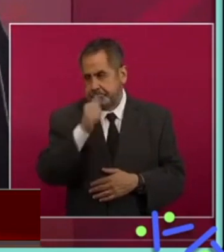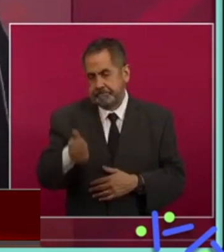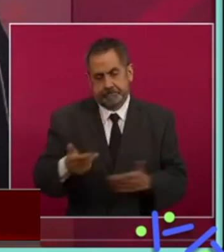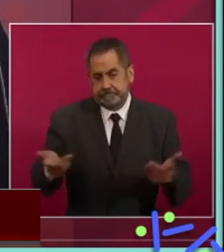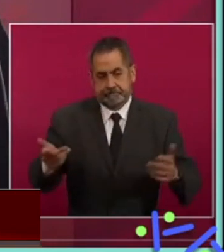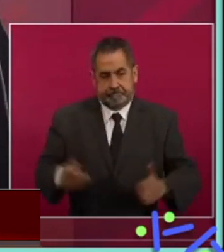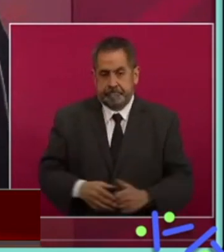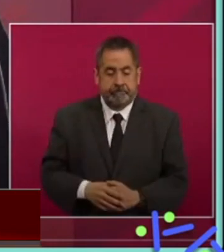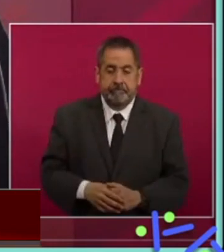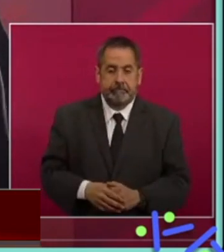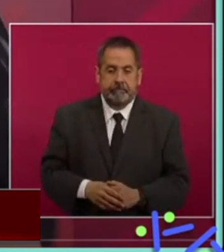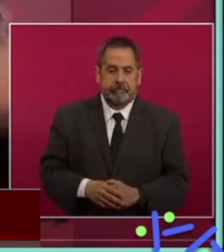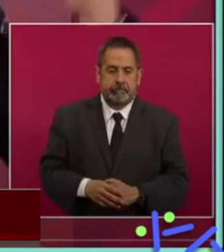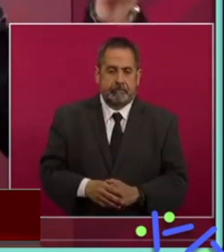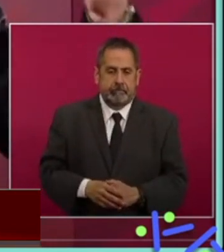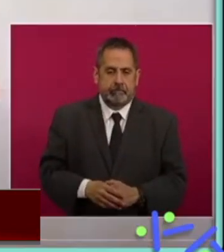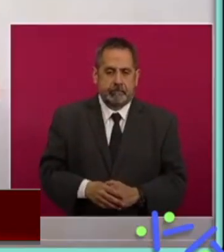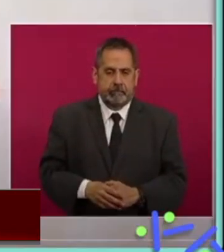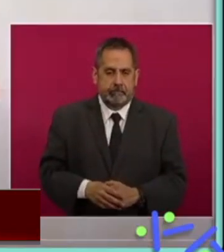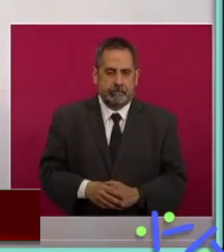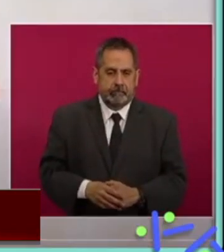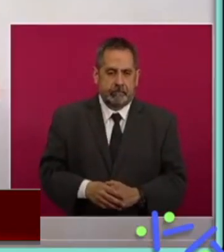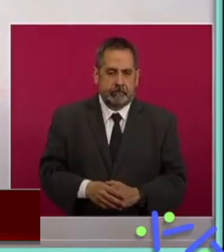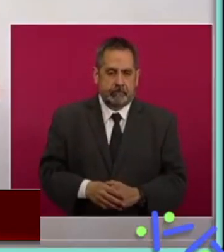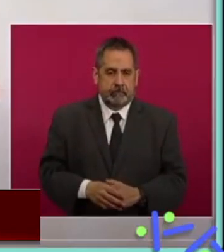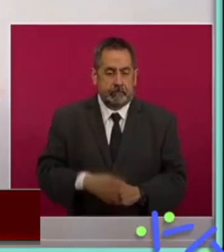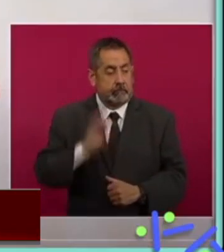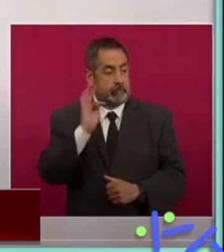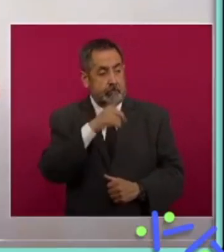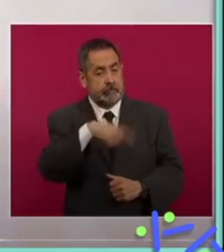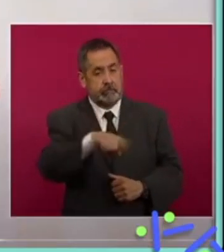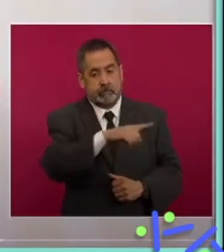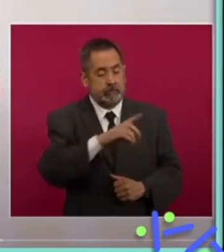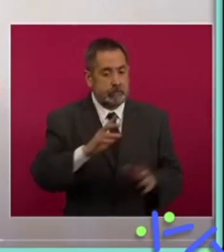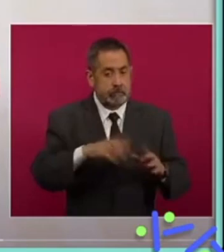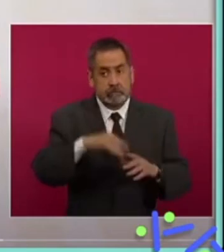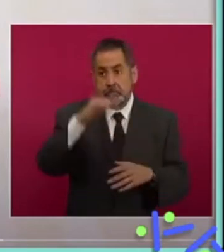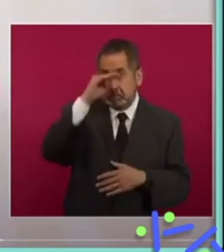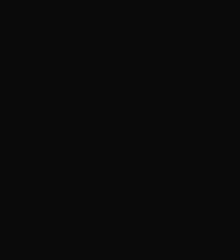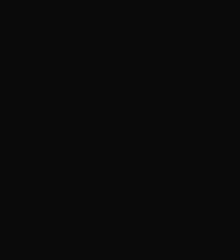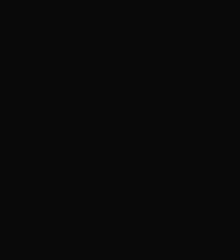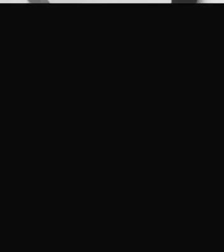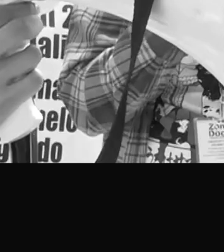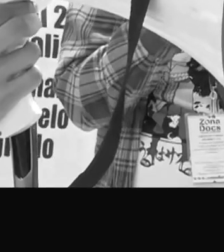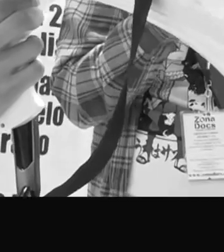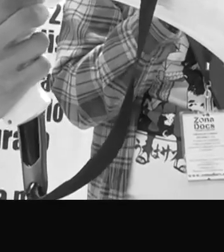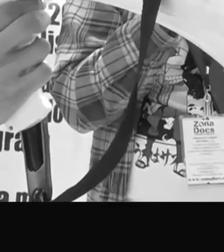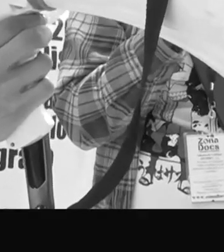A lo mejor ellos pensaban